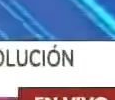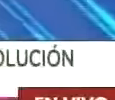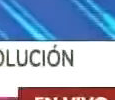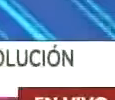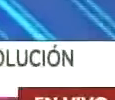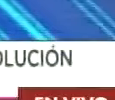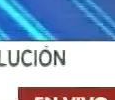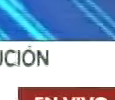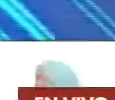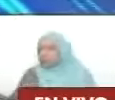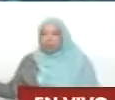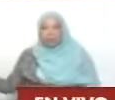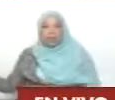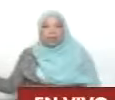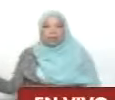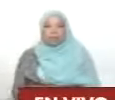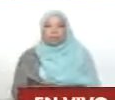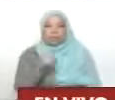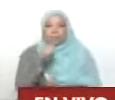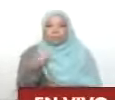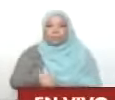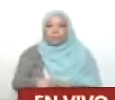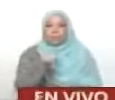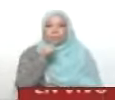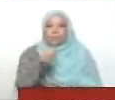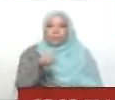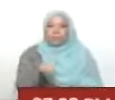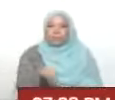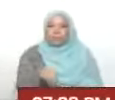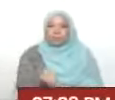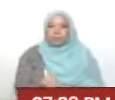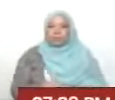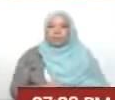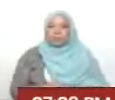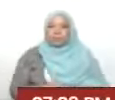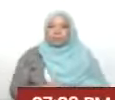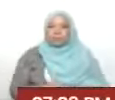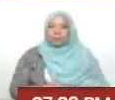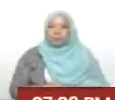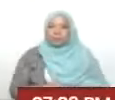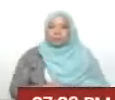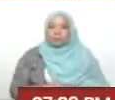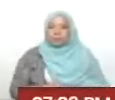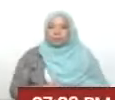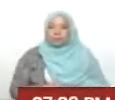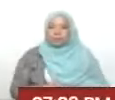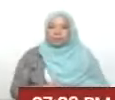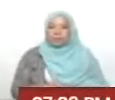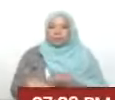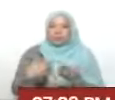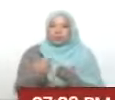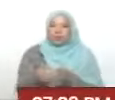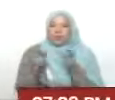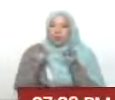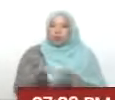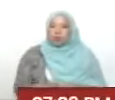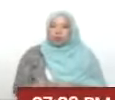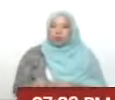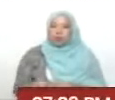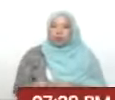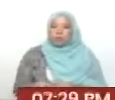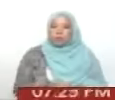Porque en Charallave yo venía recorriendo, estuve en Cartanal, en Santa Teresa, entregando un liceo de